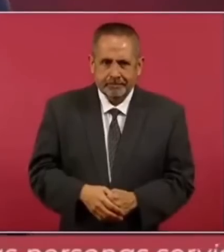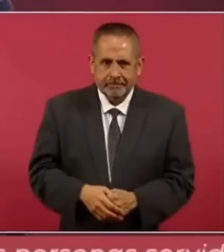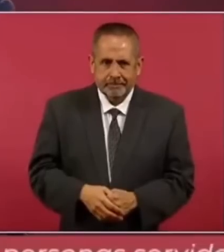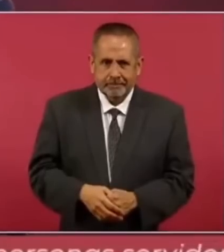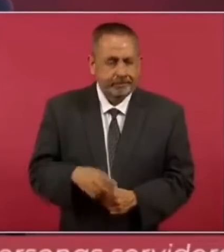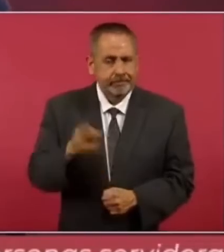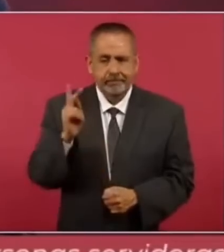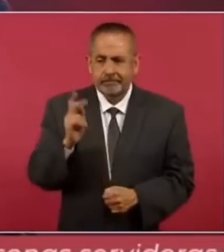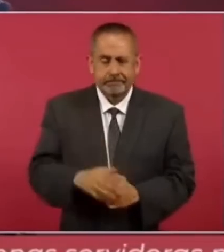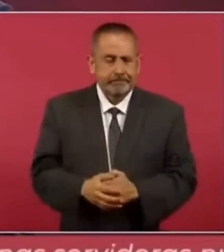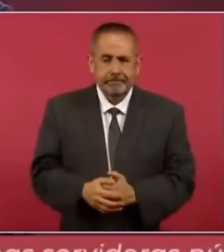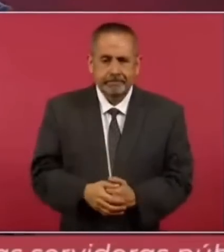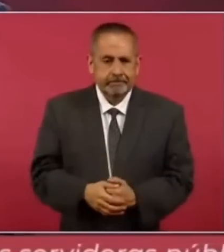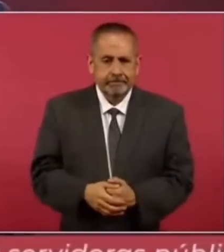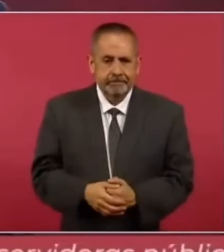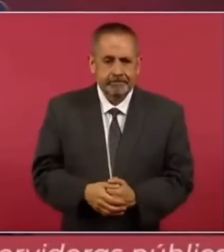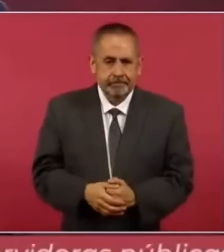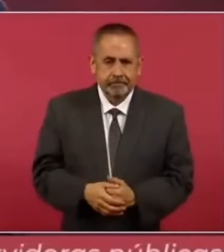Pero